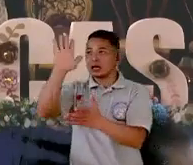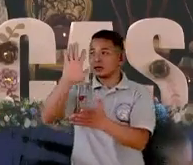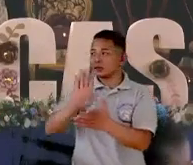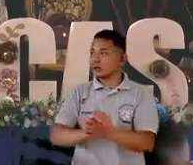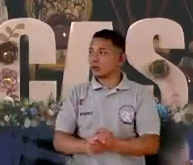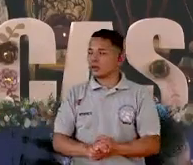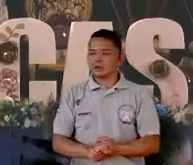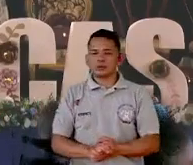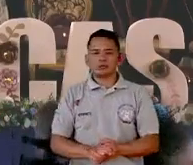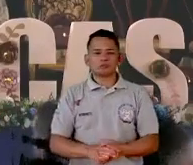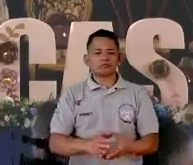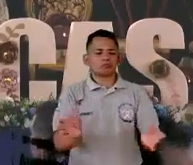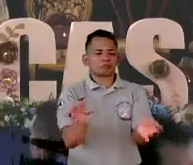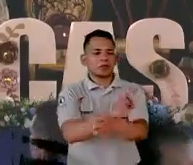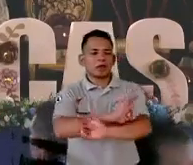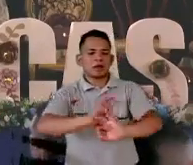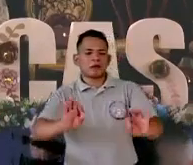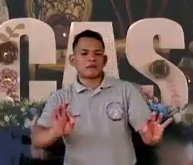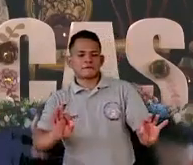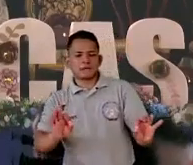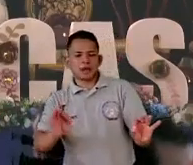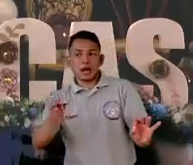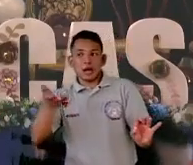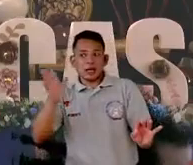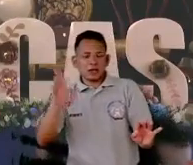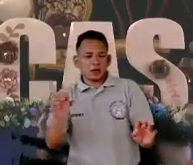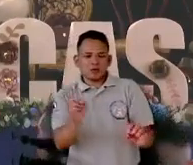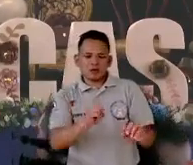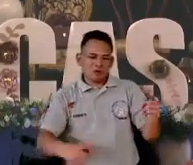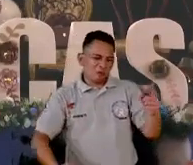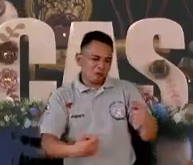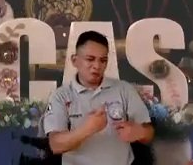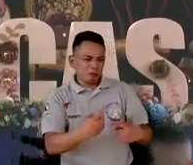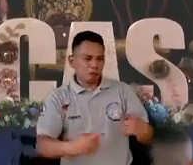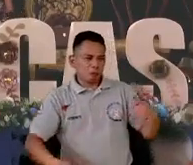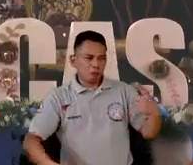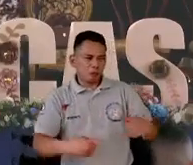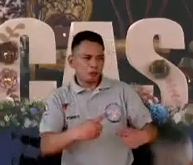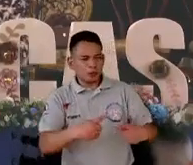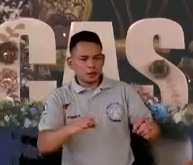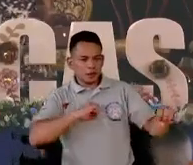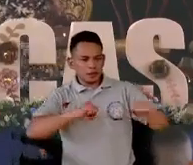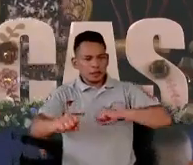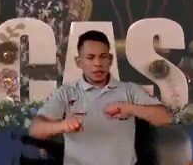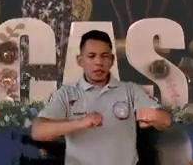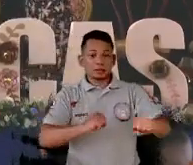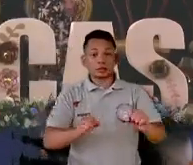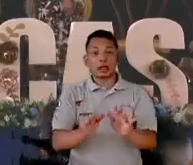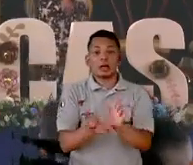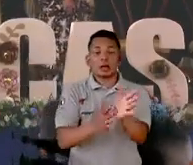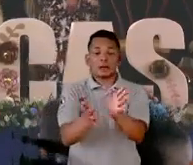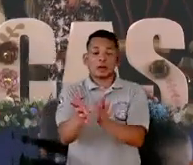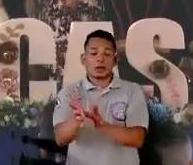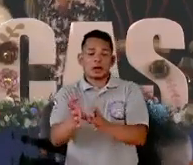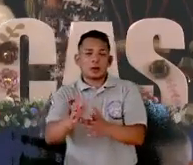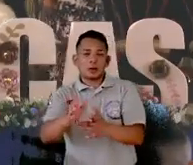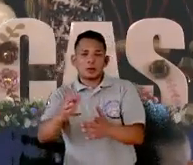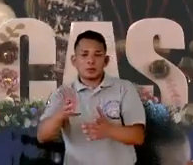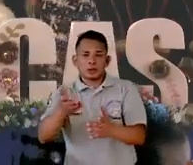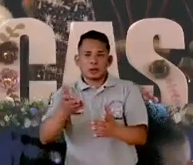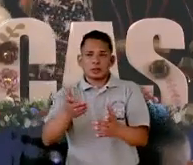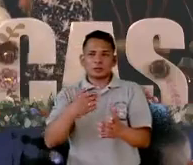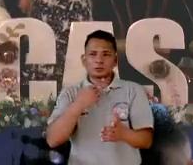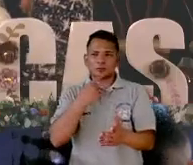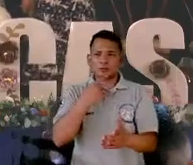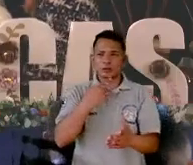Pero si un pueblo se une, y dice la palabra del Señor, si se humillare mi pueblo, y yo creo que hoy vamos a unirnos en